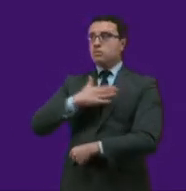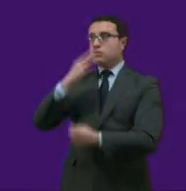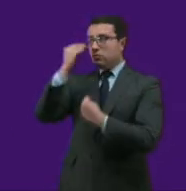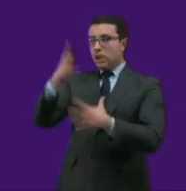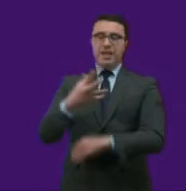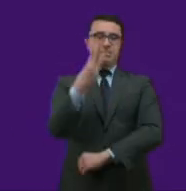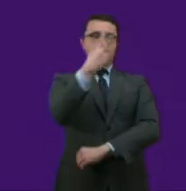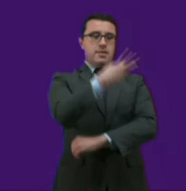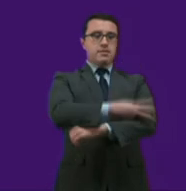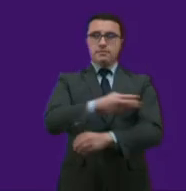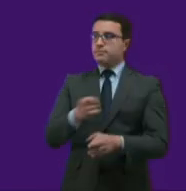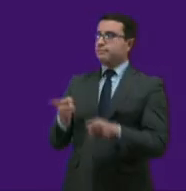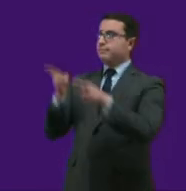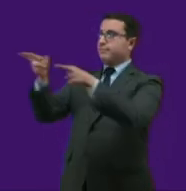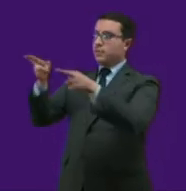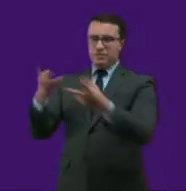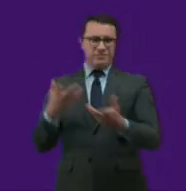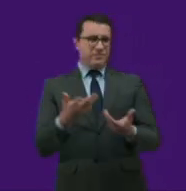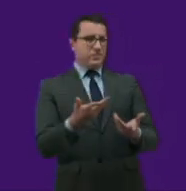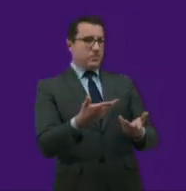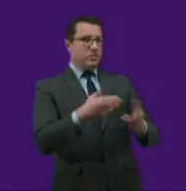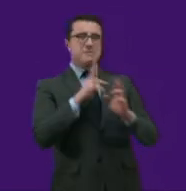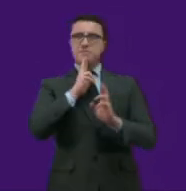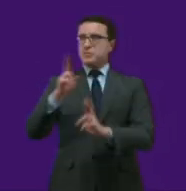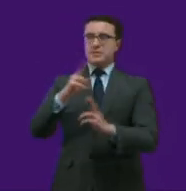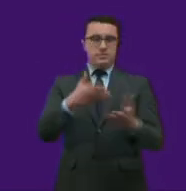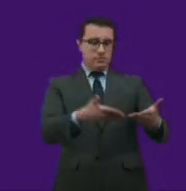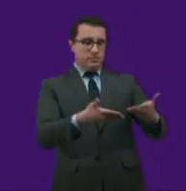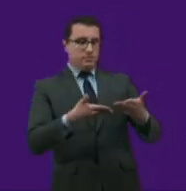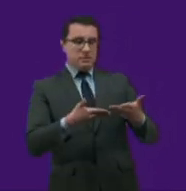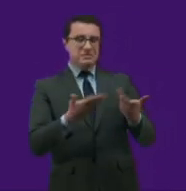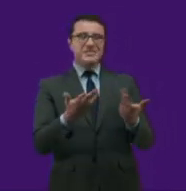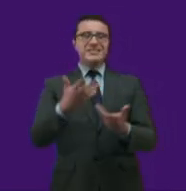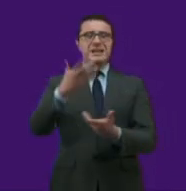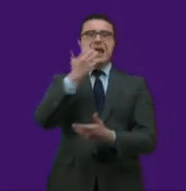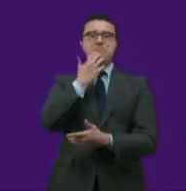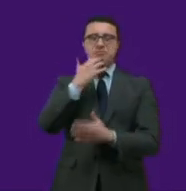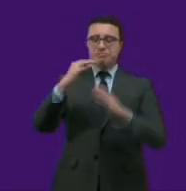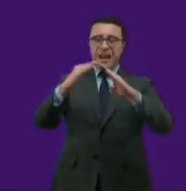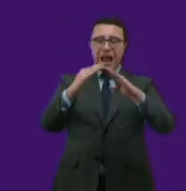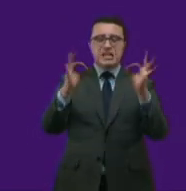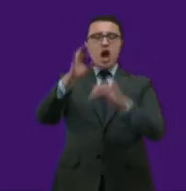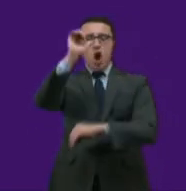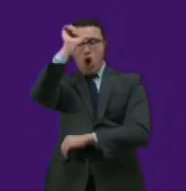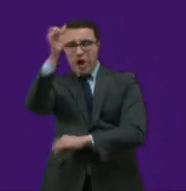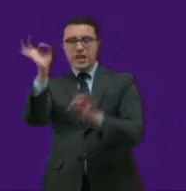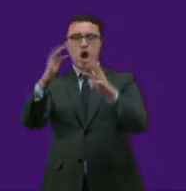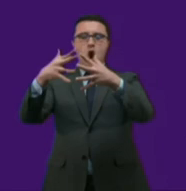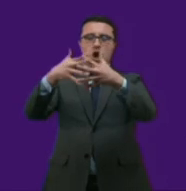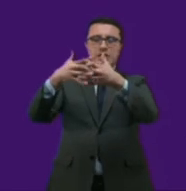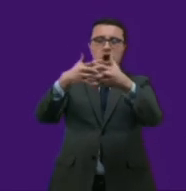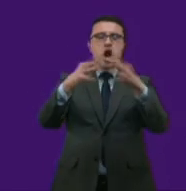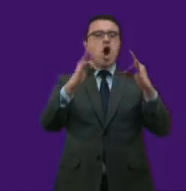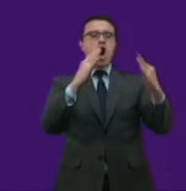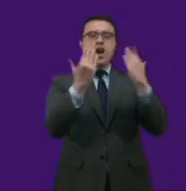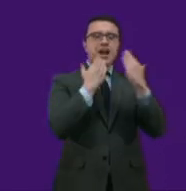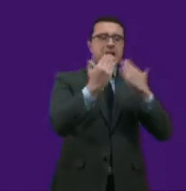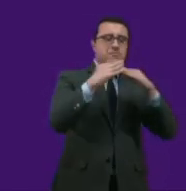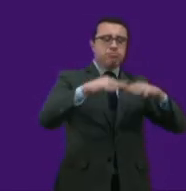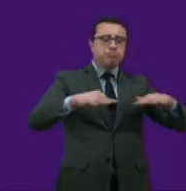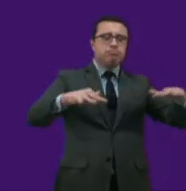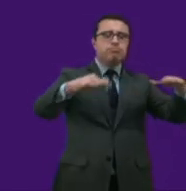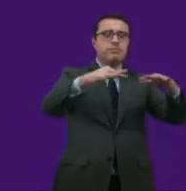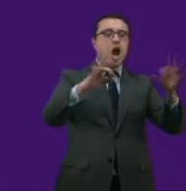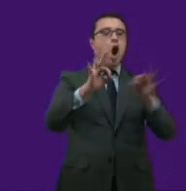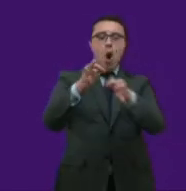me lo entreguen. Así trabajen desde la casa o desde la India o desde Estados Unidos o desde la finca, pues, donde quieran estar, o desde el